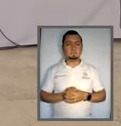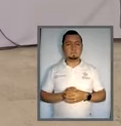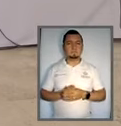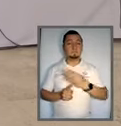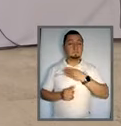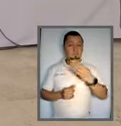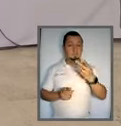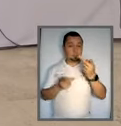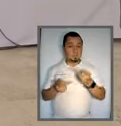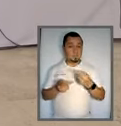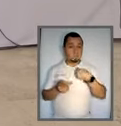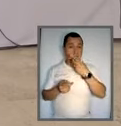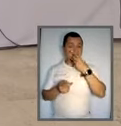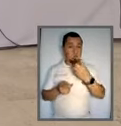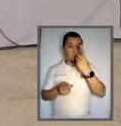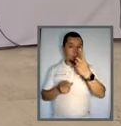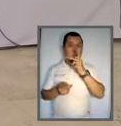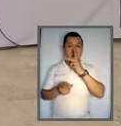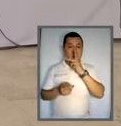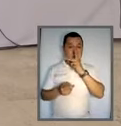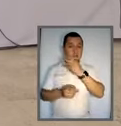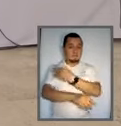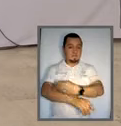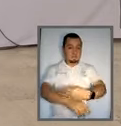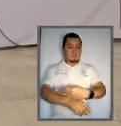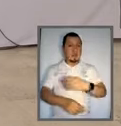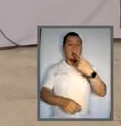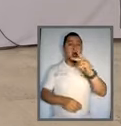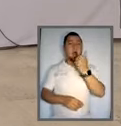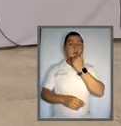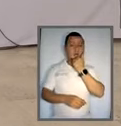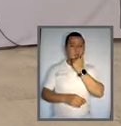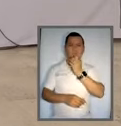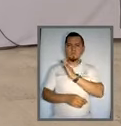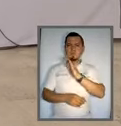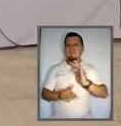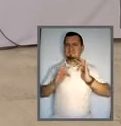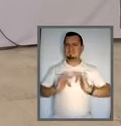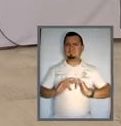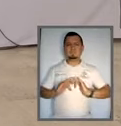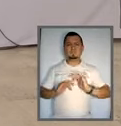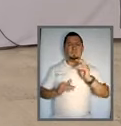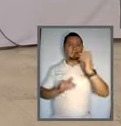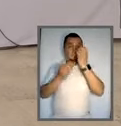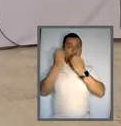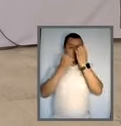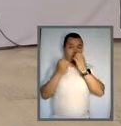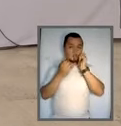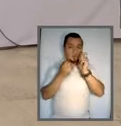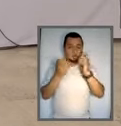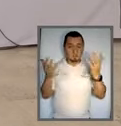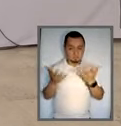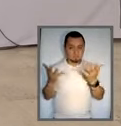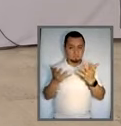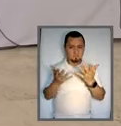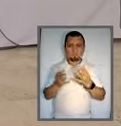Bueno, en ese sentido les diría que un padre de familia, incluso el alumno, puede estar muy tranquilo si las 2 evaluaciones previas las traía de